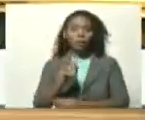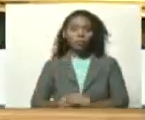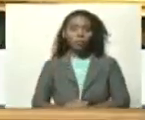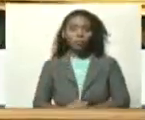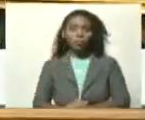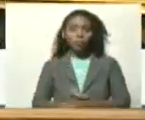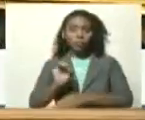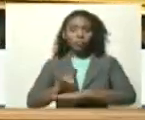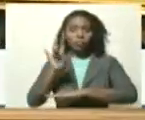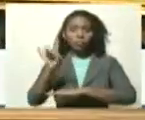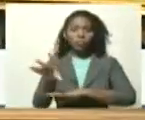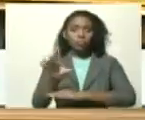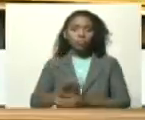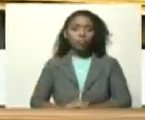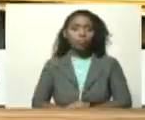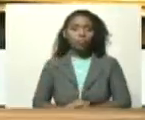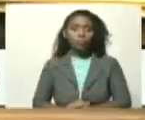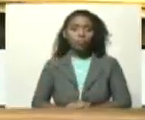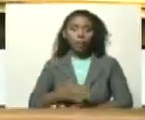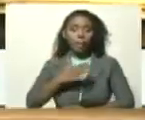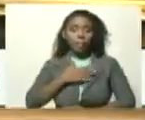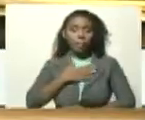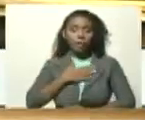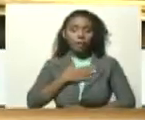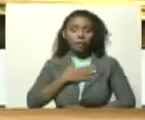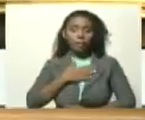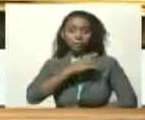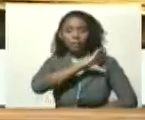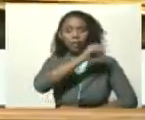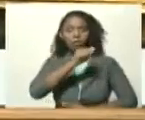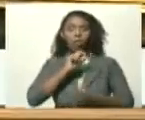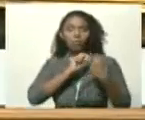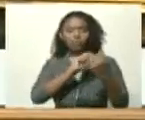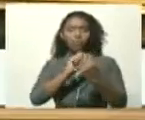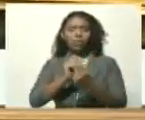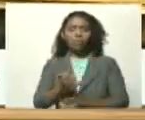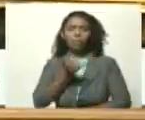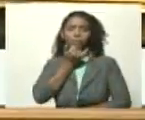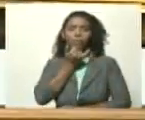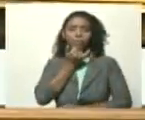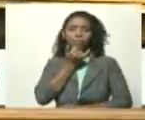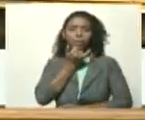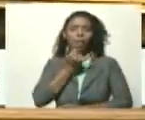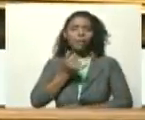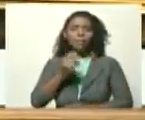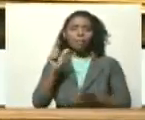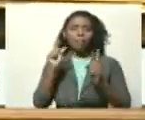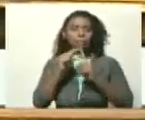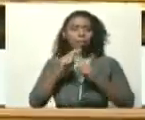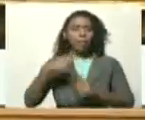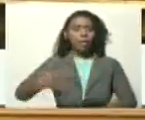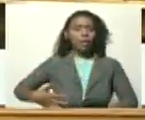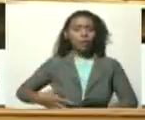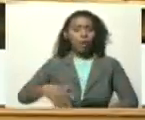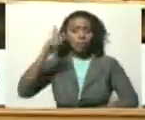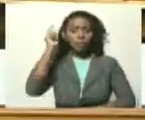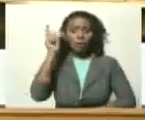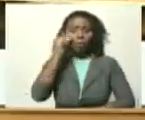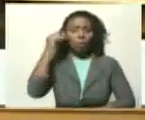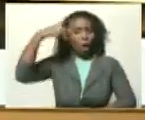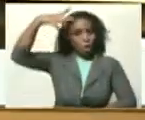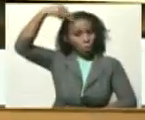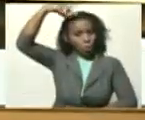dejar en mi calidad de director de debate accidental, en el derecho de palabra, al diputado Luis Parra.